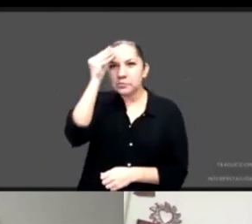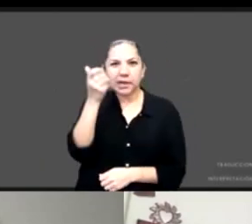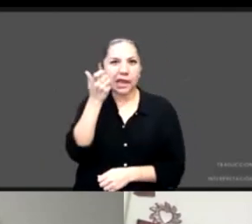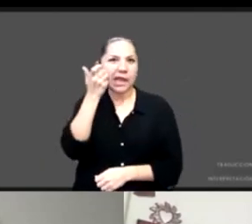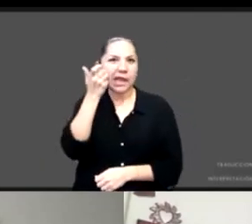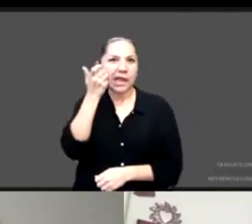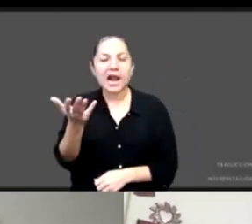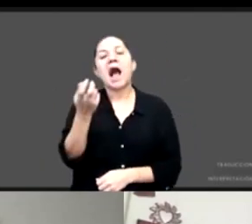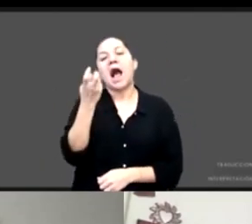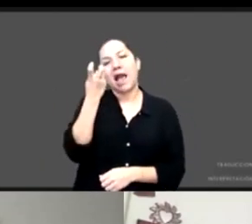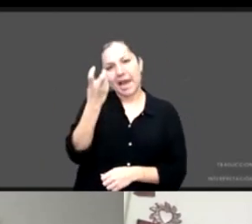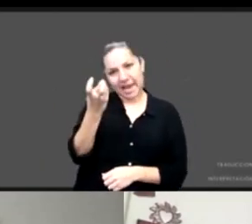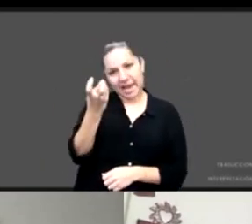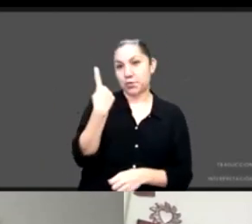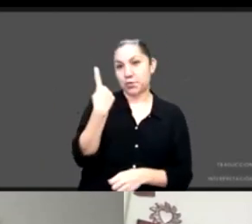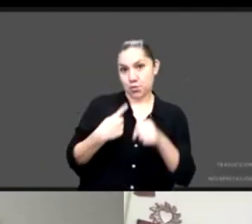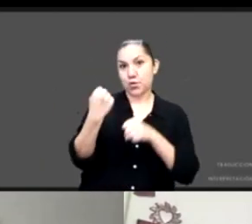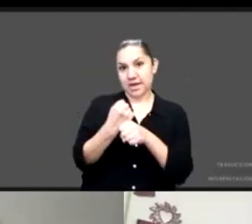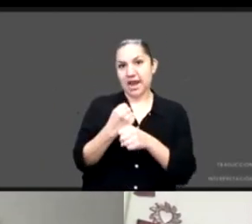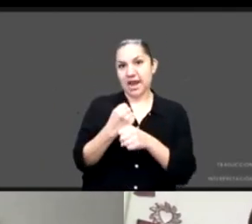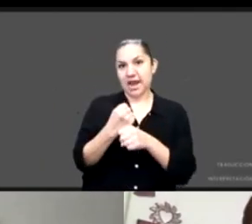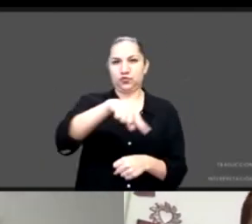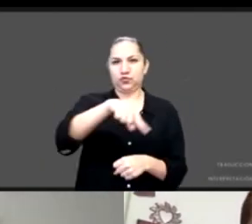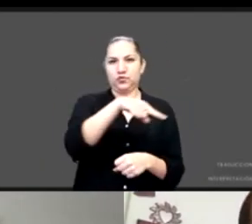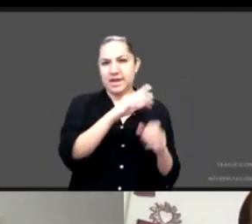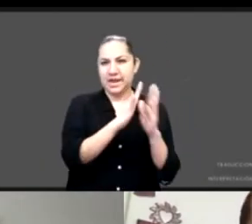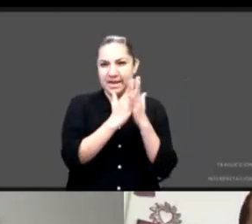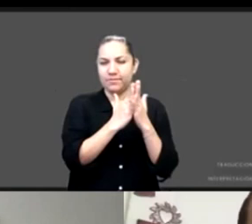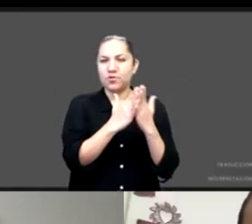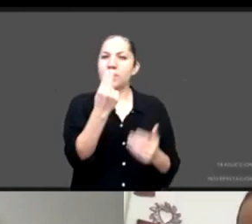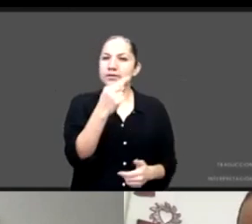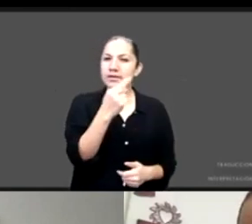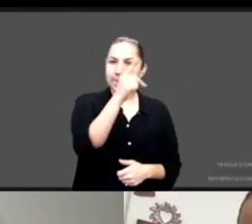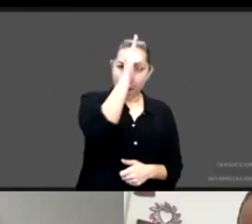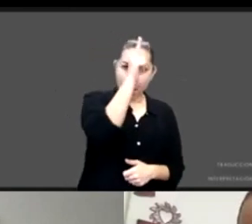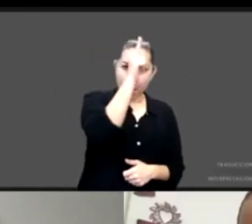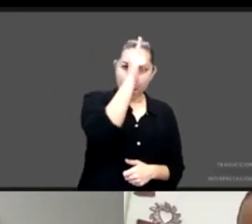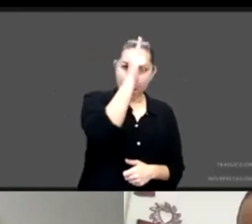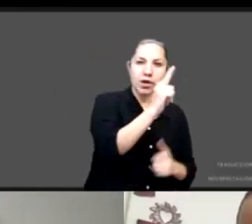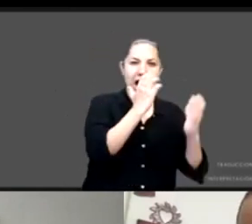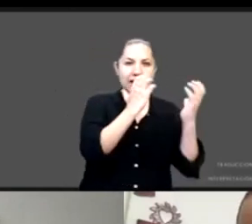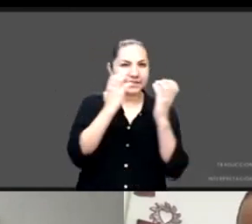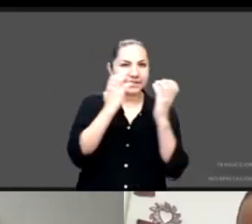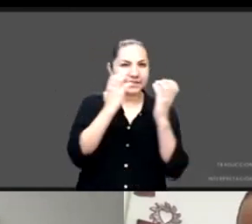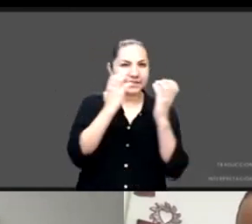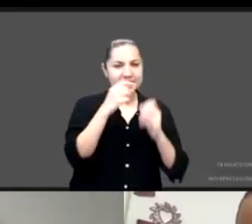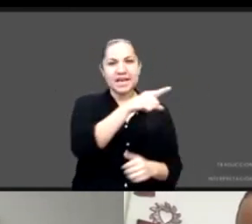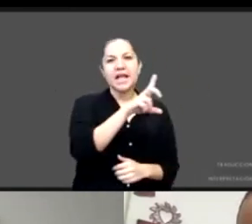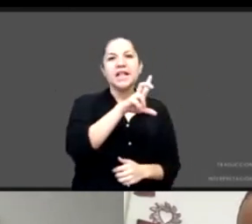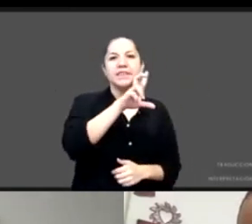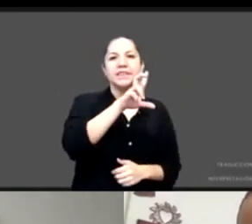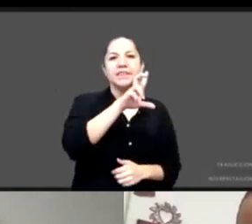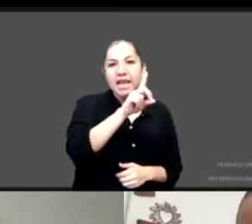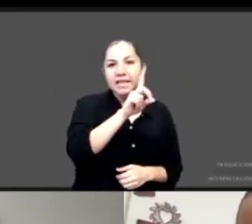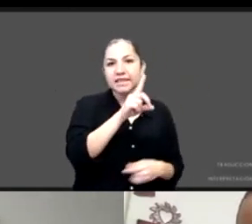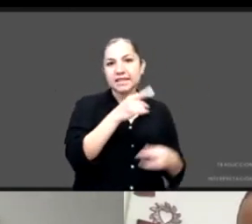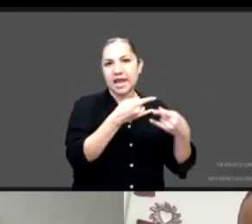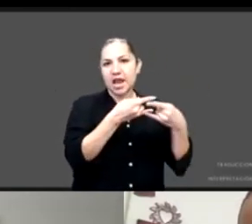este libro que se llama Una Sandía, 30 sueños extraordinarios de niñas y niños